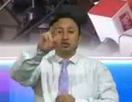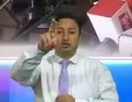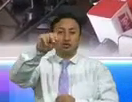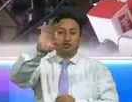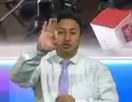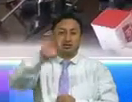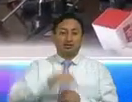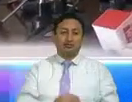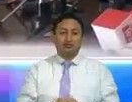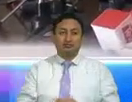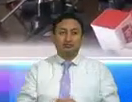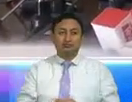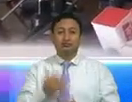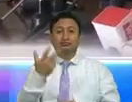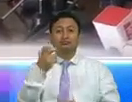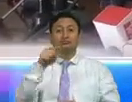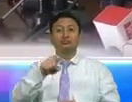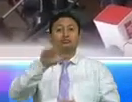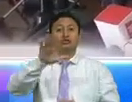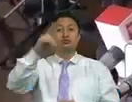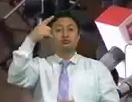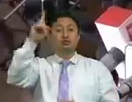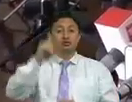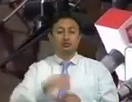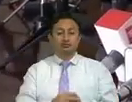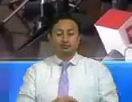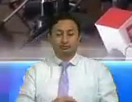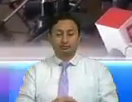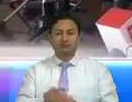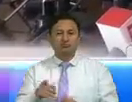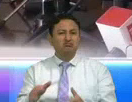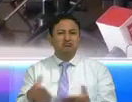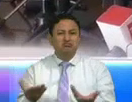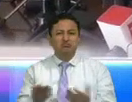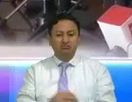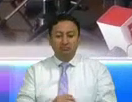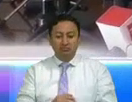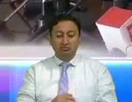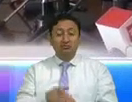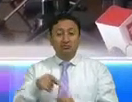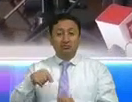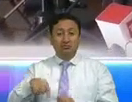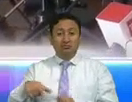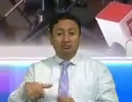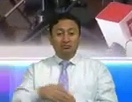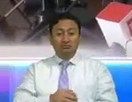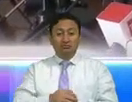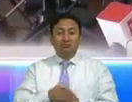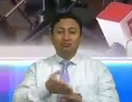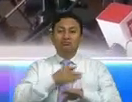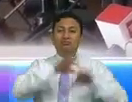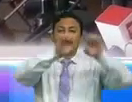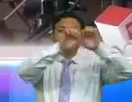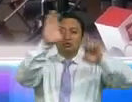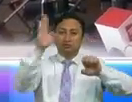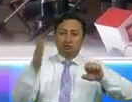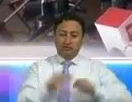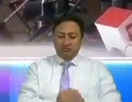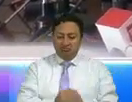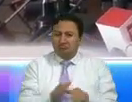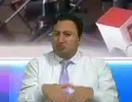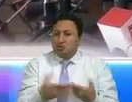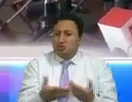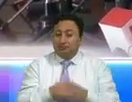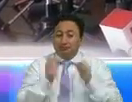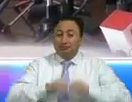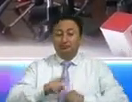coimas de odebrecht con 13 puntos 5 millones es lo que estableció la trama odebrecht cómo funcionó a través de